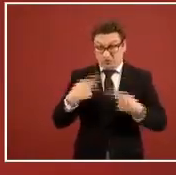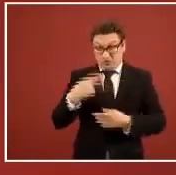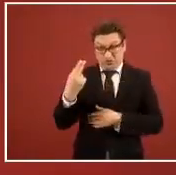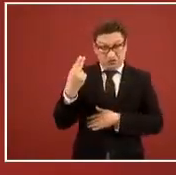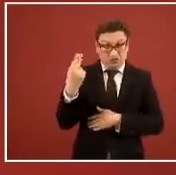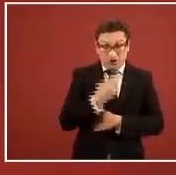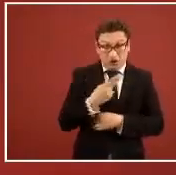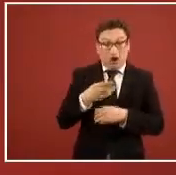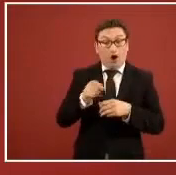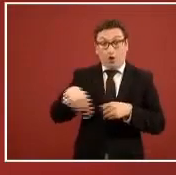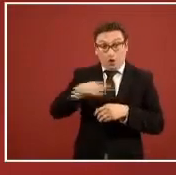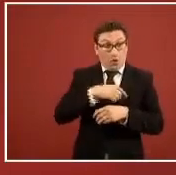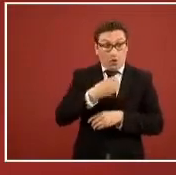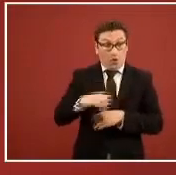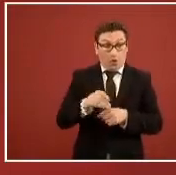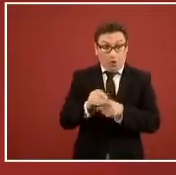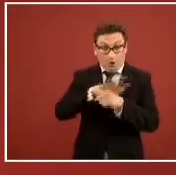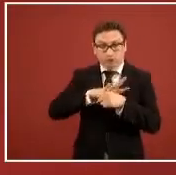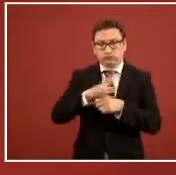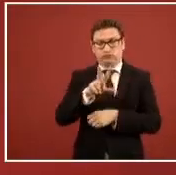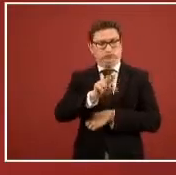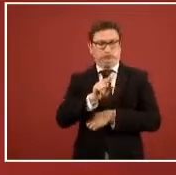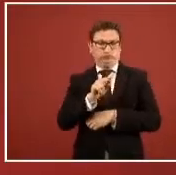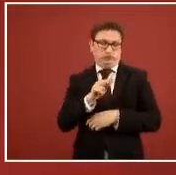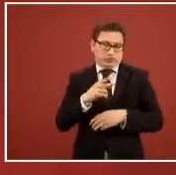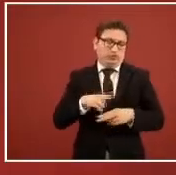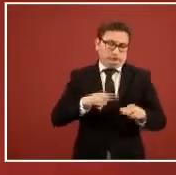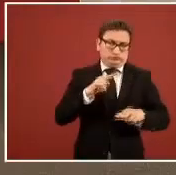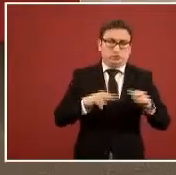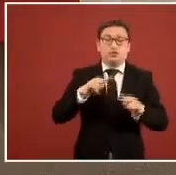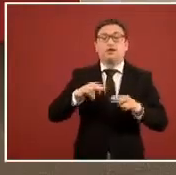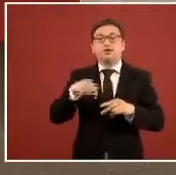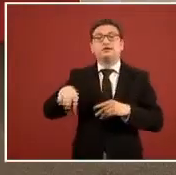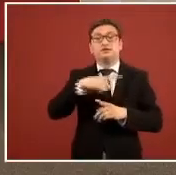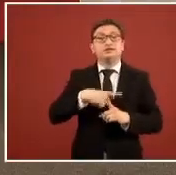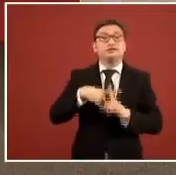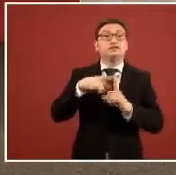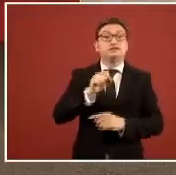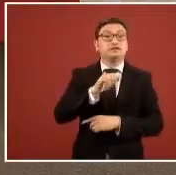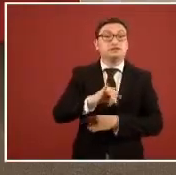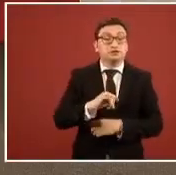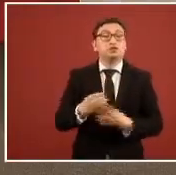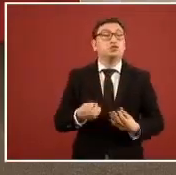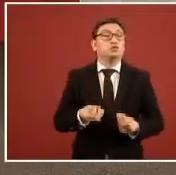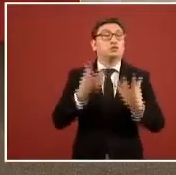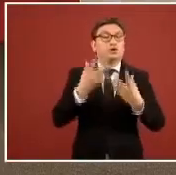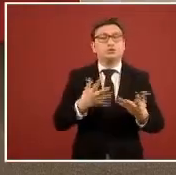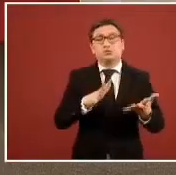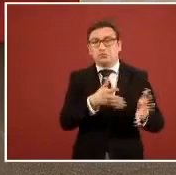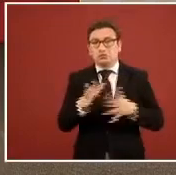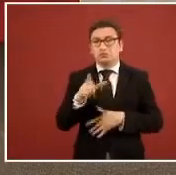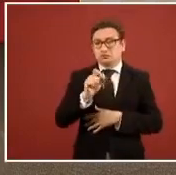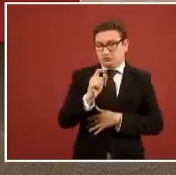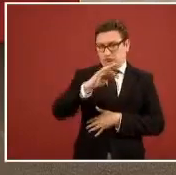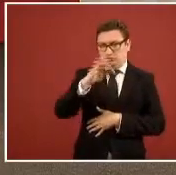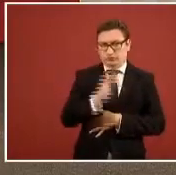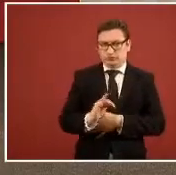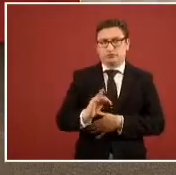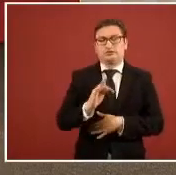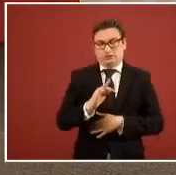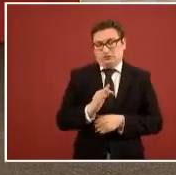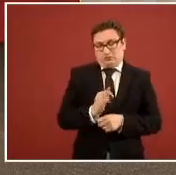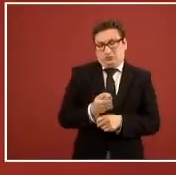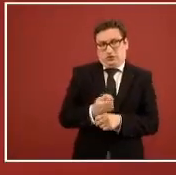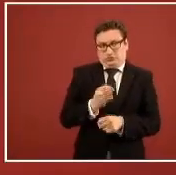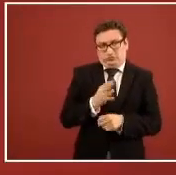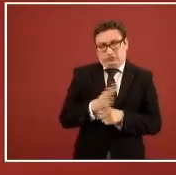tengan COVID. De hecho, si ven los porcentajes de positividad, comentábamos que es alrededor de un 20% en estos